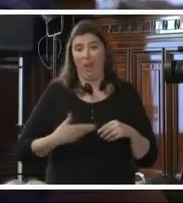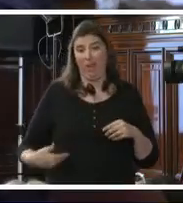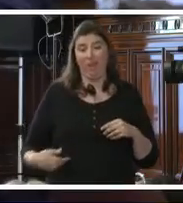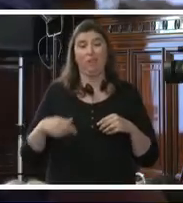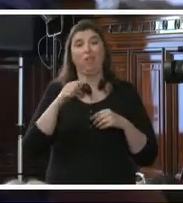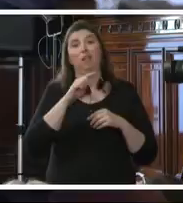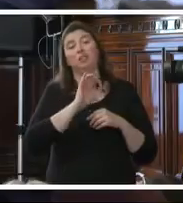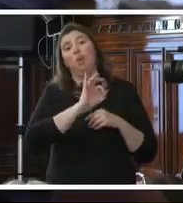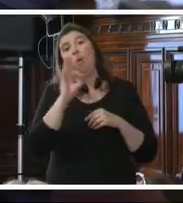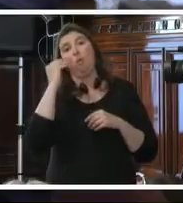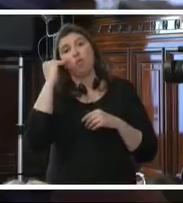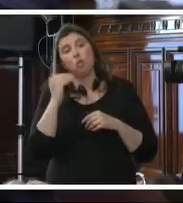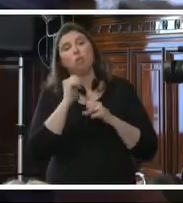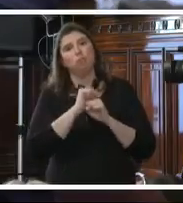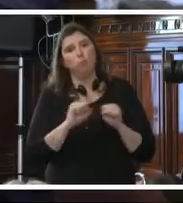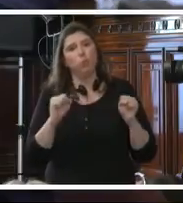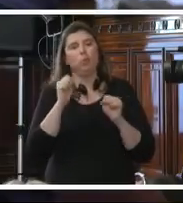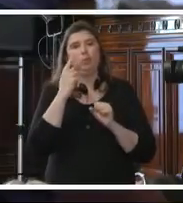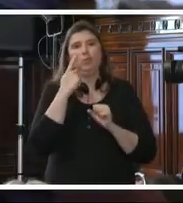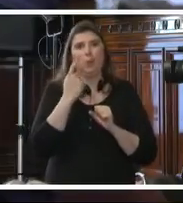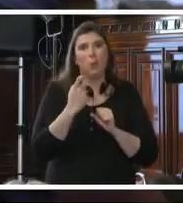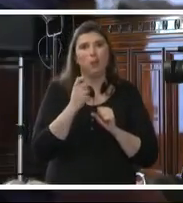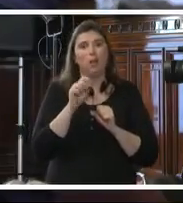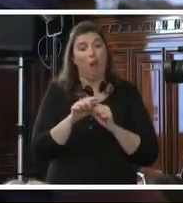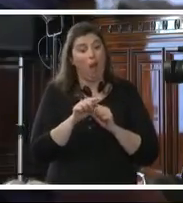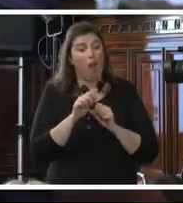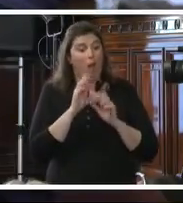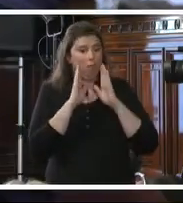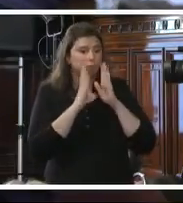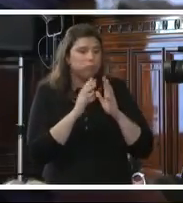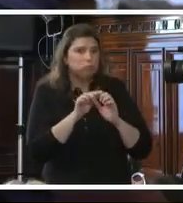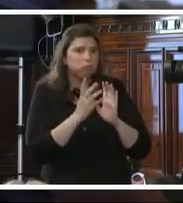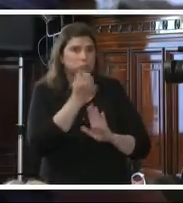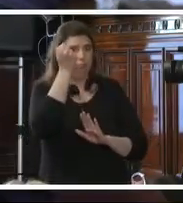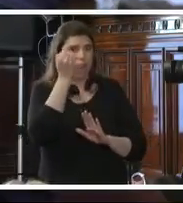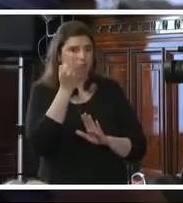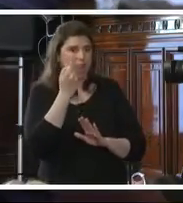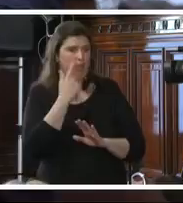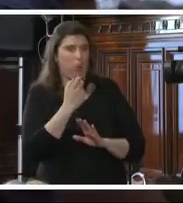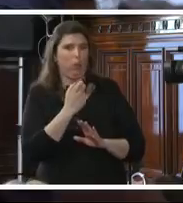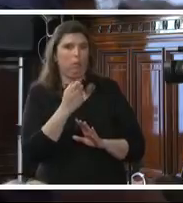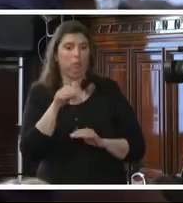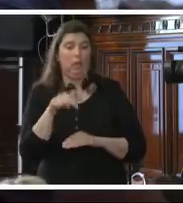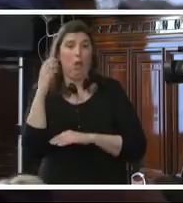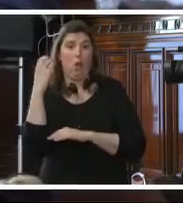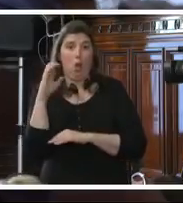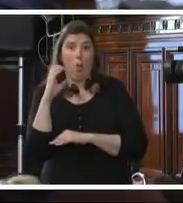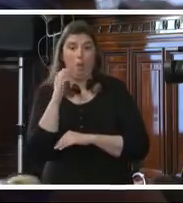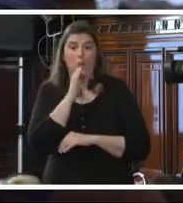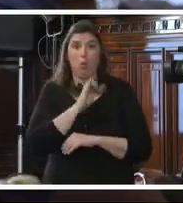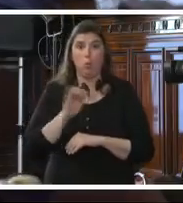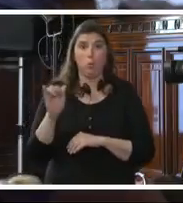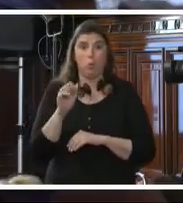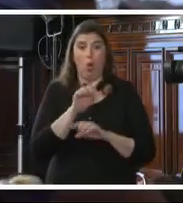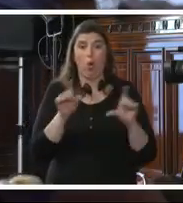casos que uno, la verdad, queda súbito. Cuando, por ejemplo, acabamos de detectar uno en Colombia, lo denunció la